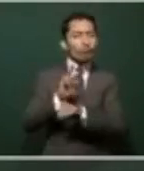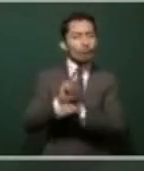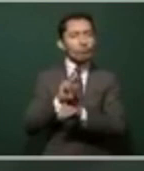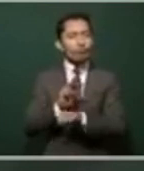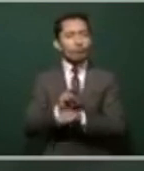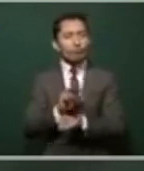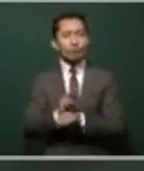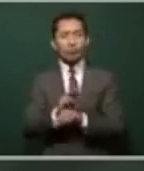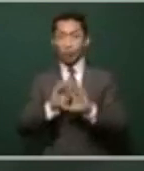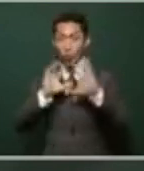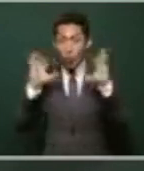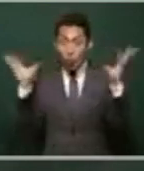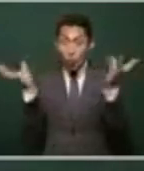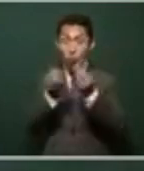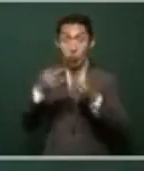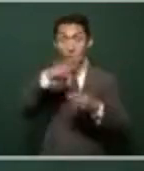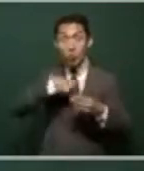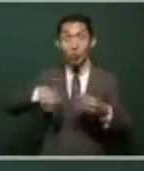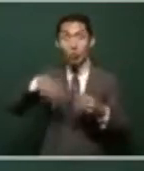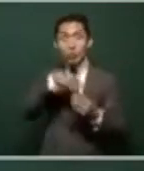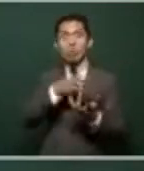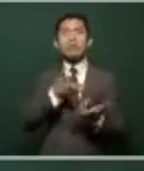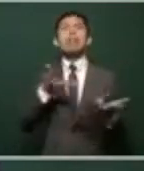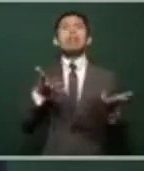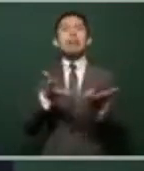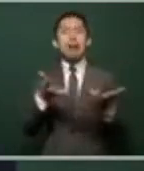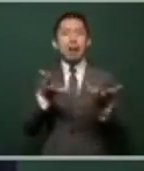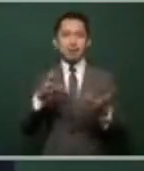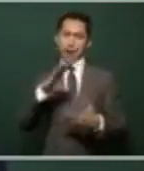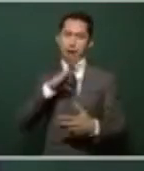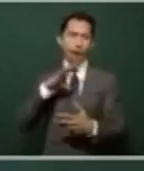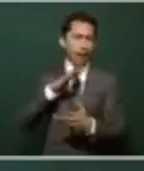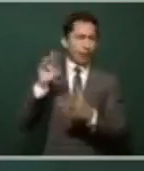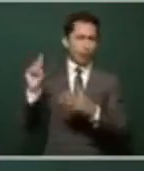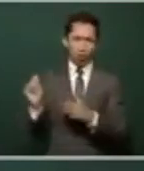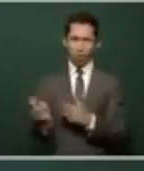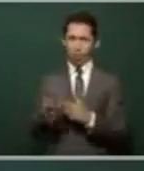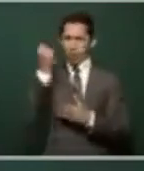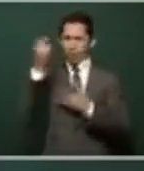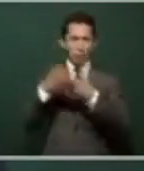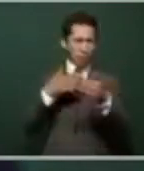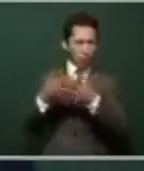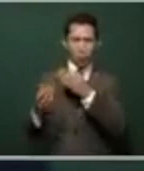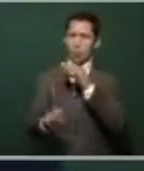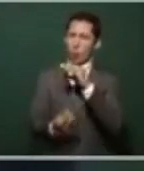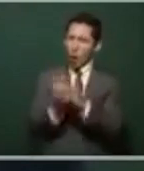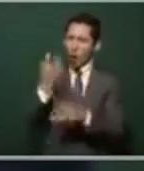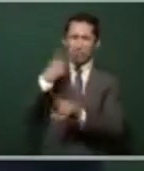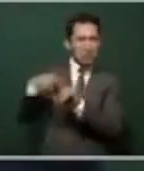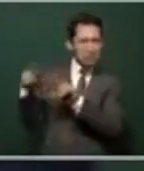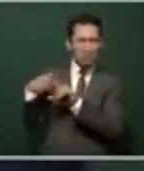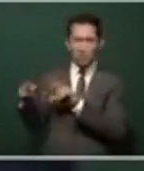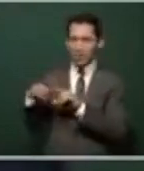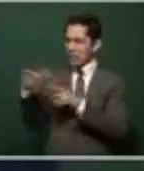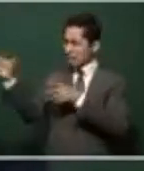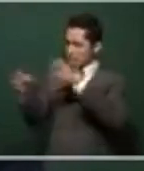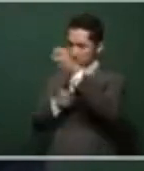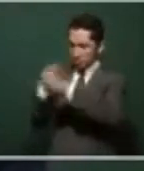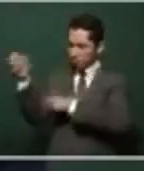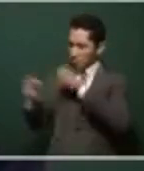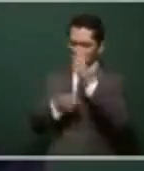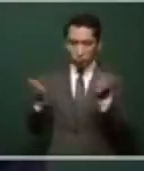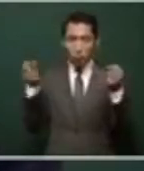a conjuntar todas las tecnologías a nuestro alcance para ponerlos al servicio de la